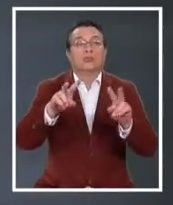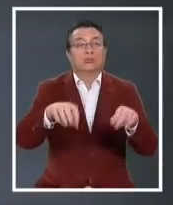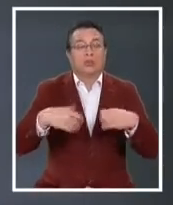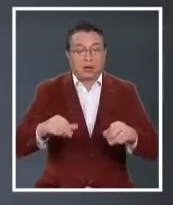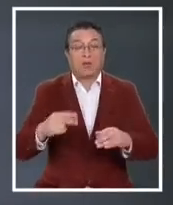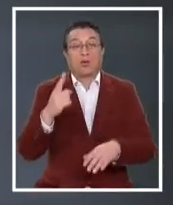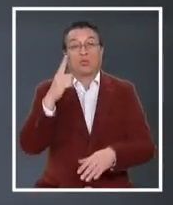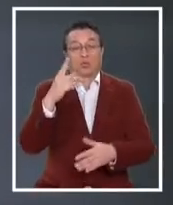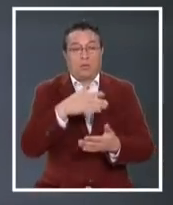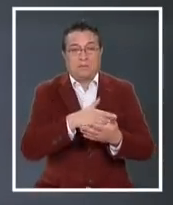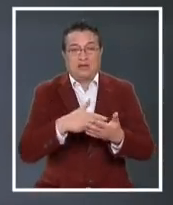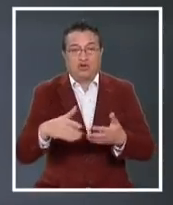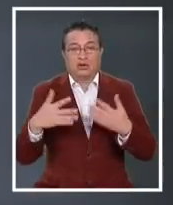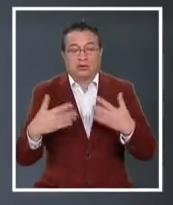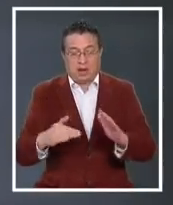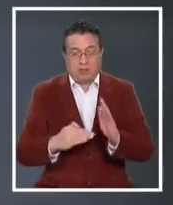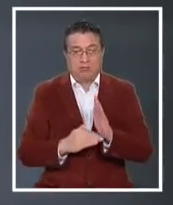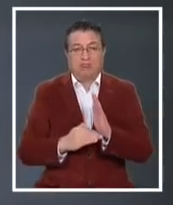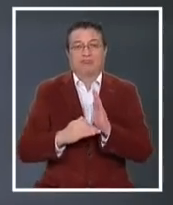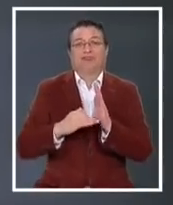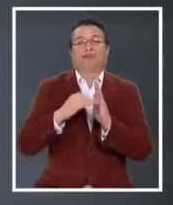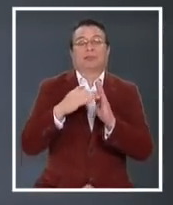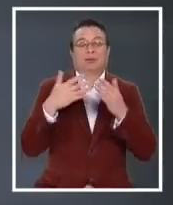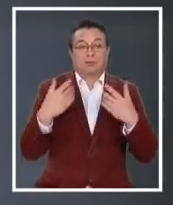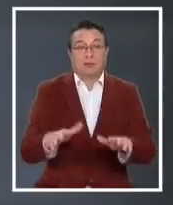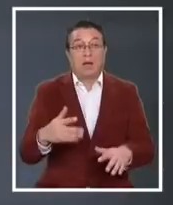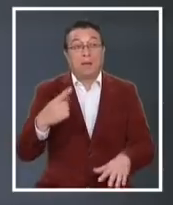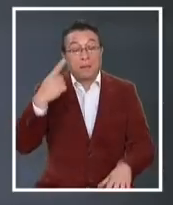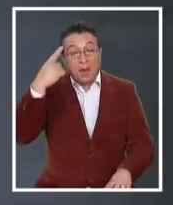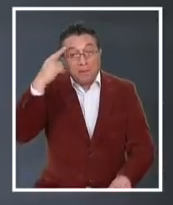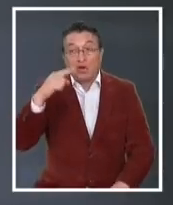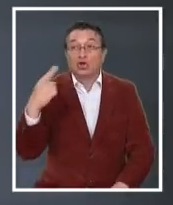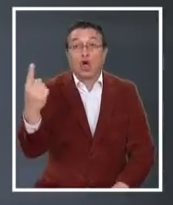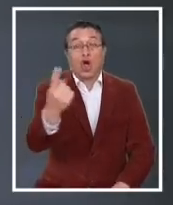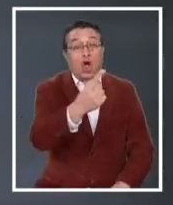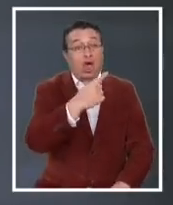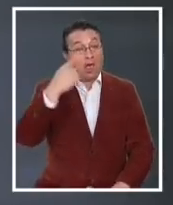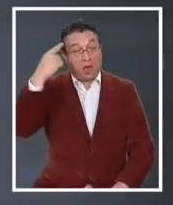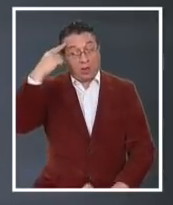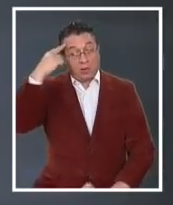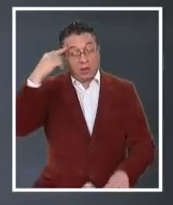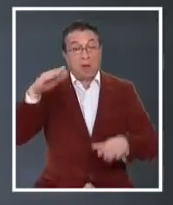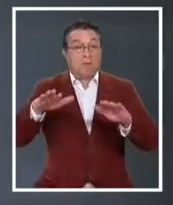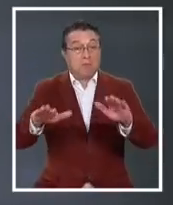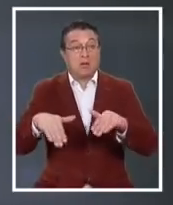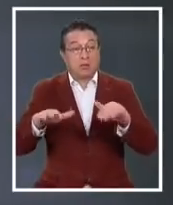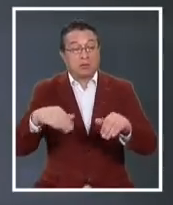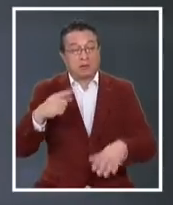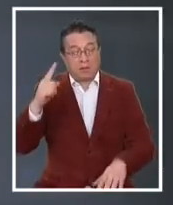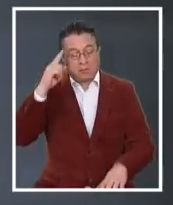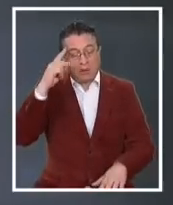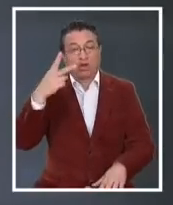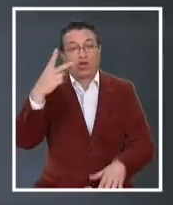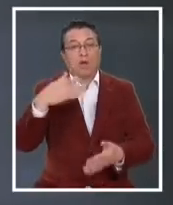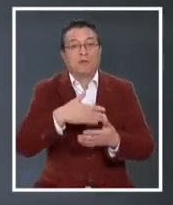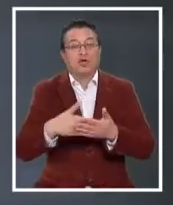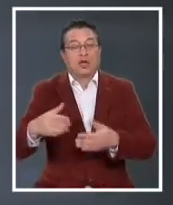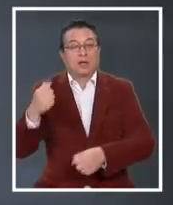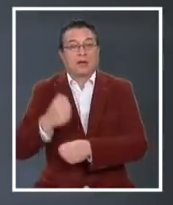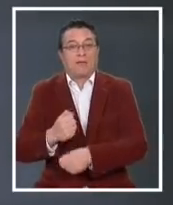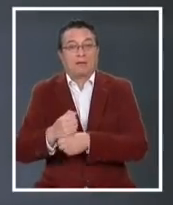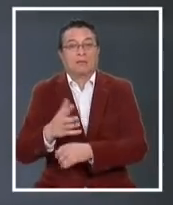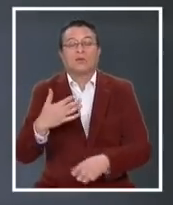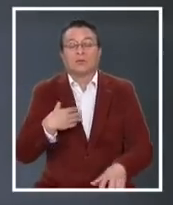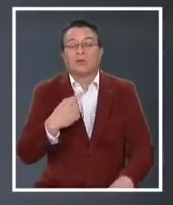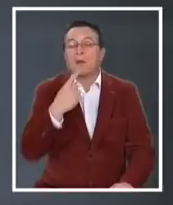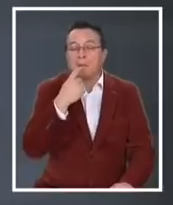Se han recuperado casi 1 millón de empleos, ¿ya? Pero en el inconsciente colectivo, nosotros seguimos pensando en los 2 millones de empleos perdidos. Entonces, yo